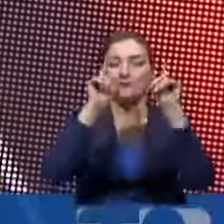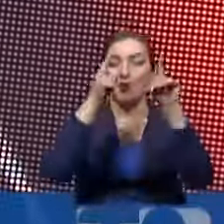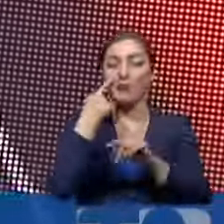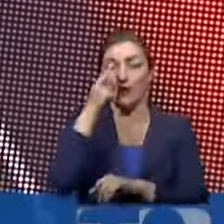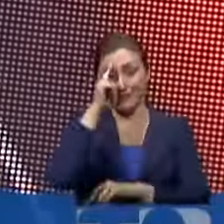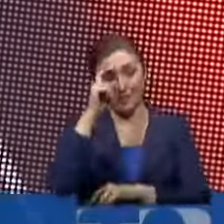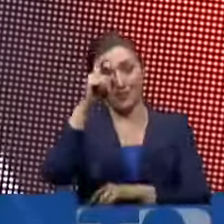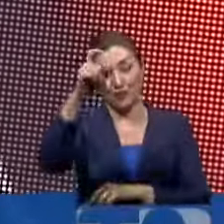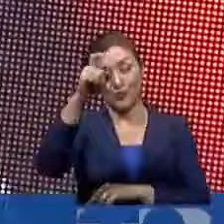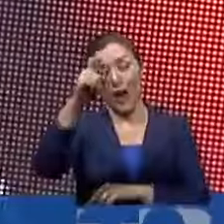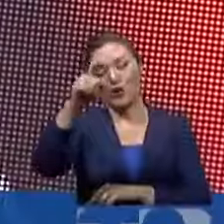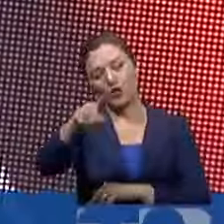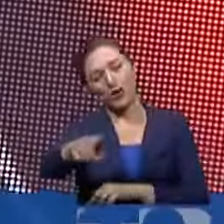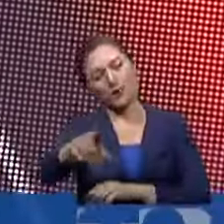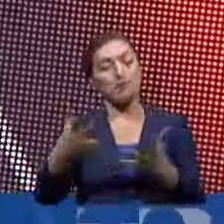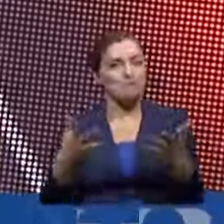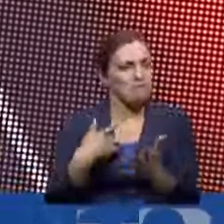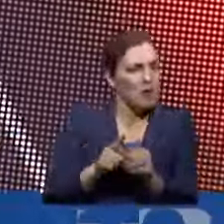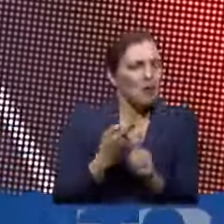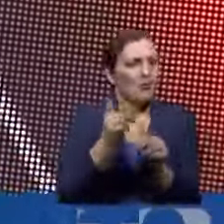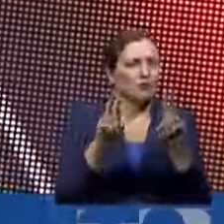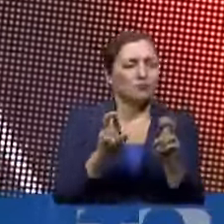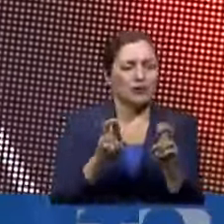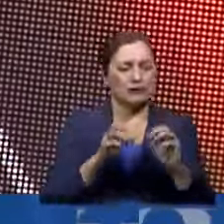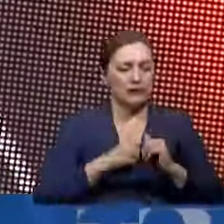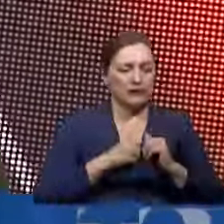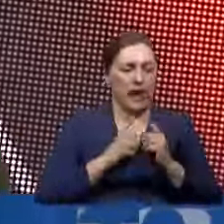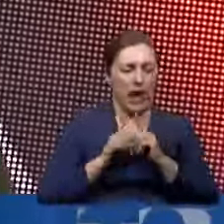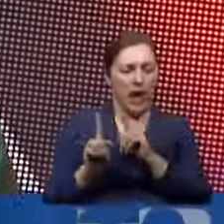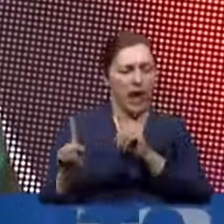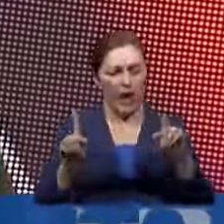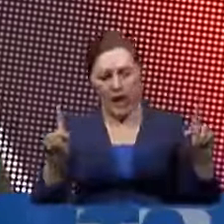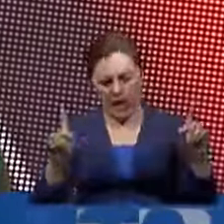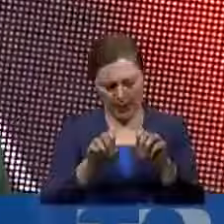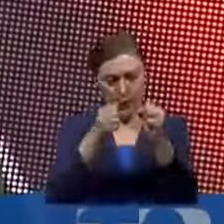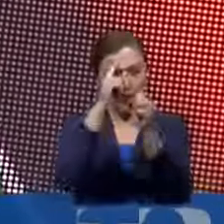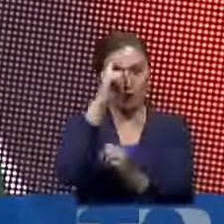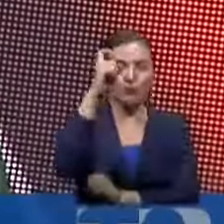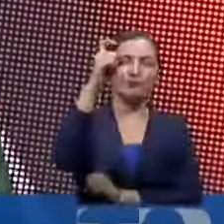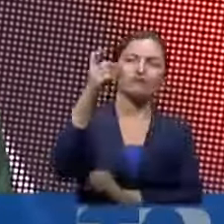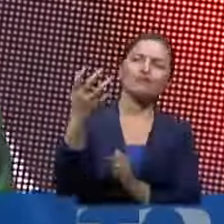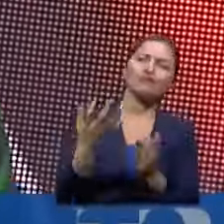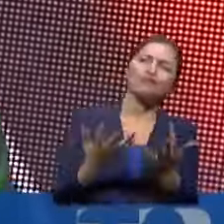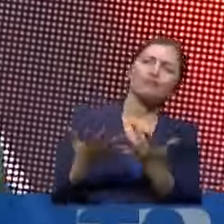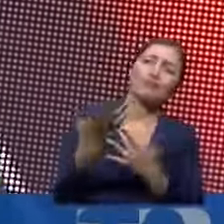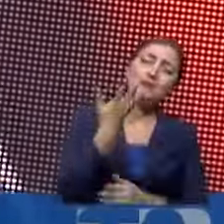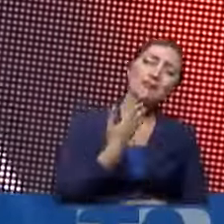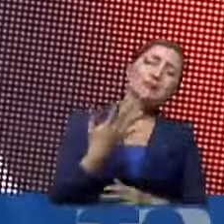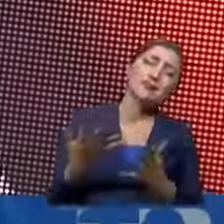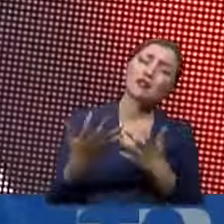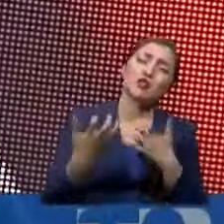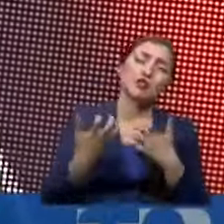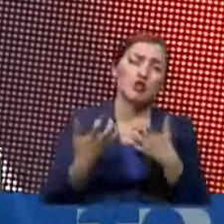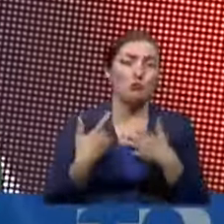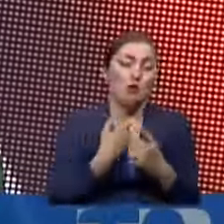Pero Soñándote, el primer tema, no sé si habla de despecho, pero sí nos invita a soñar con eso que tanto anhelamos, con eso que tanto buscamos,